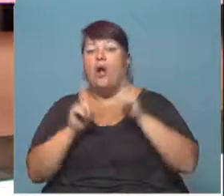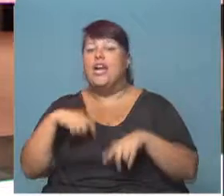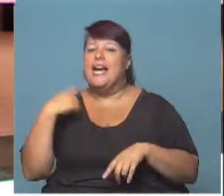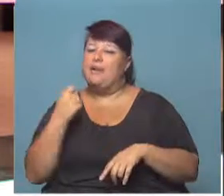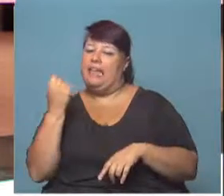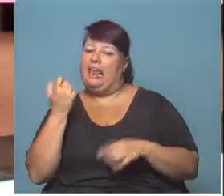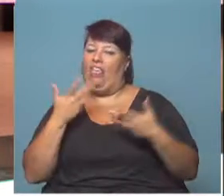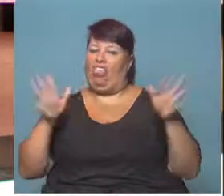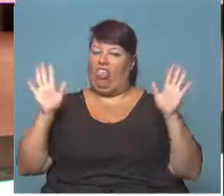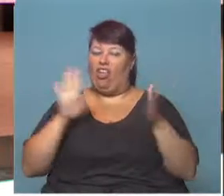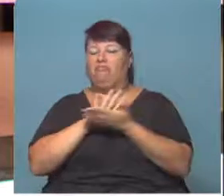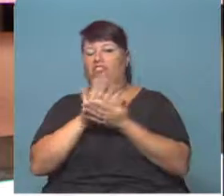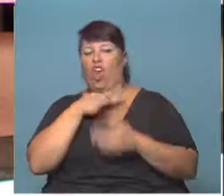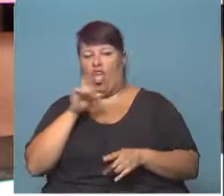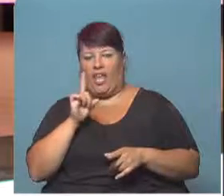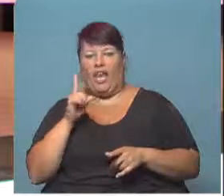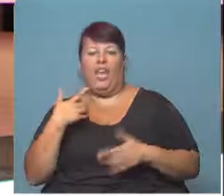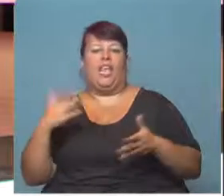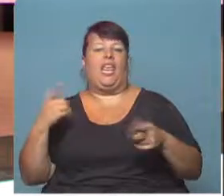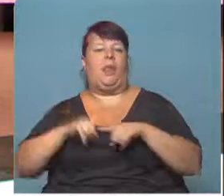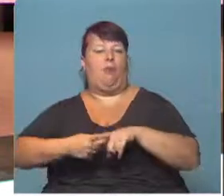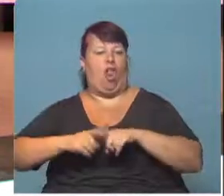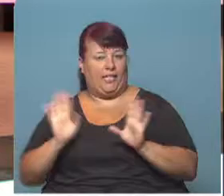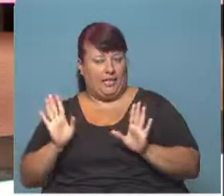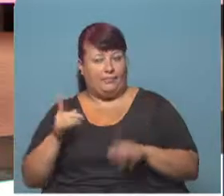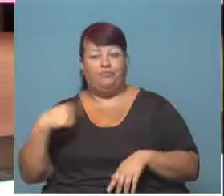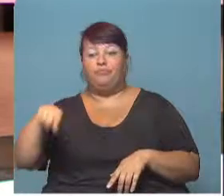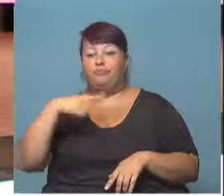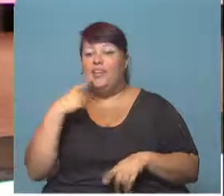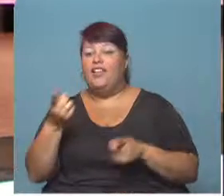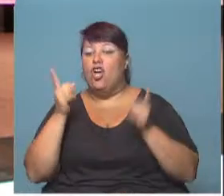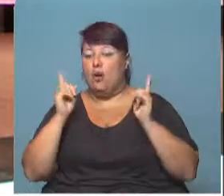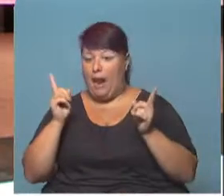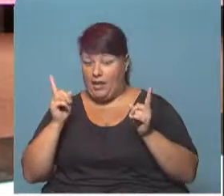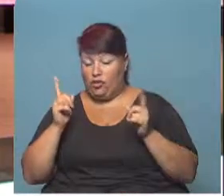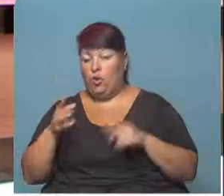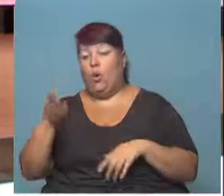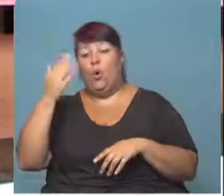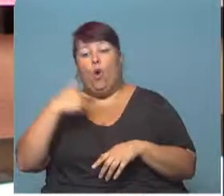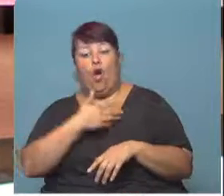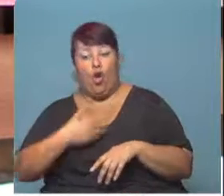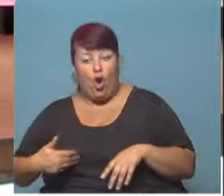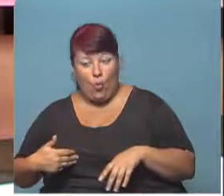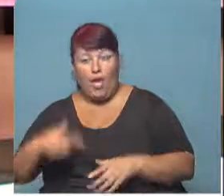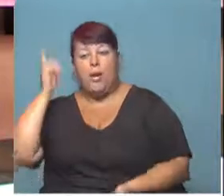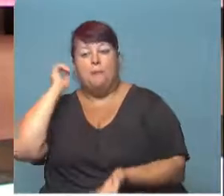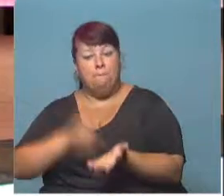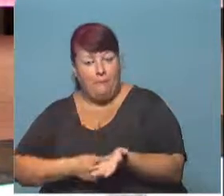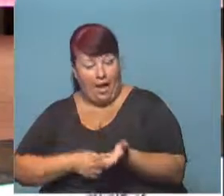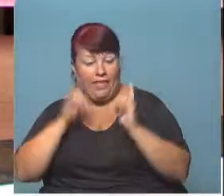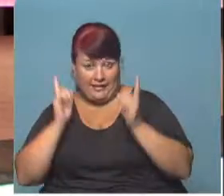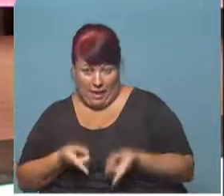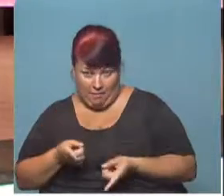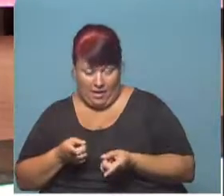quieren correrse del diálogo y subirse a la política. ¿Qué dijeron los docentes luego de que el gobierno decretara,